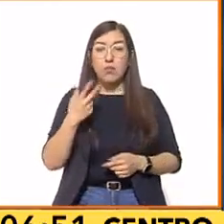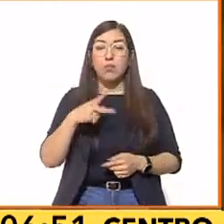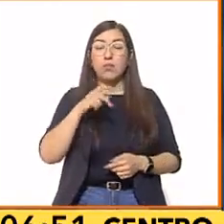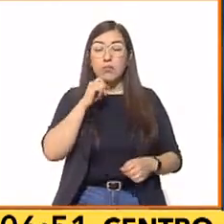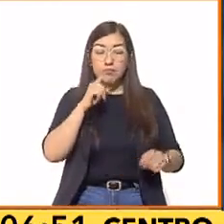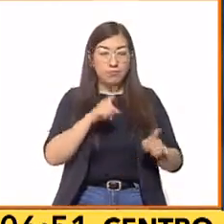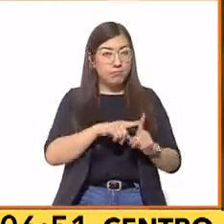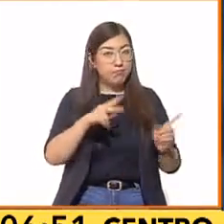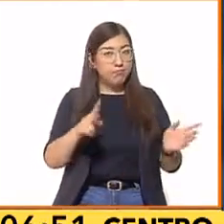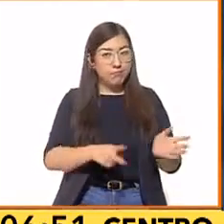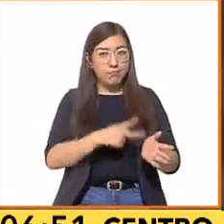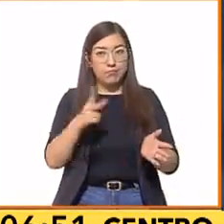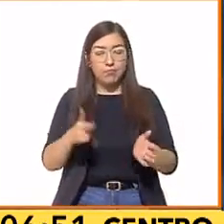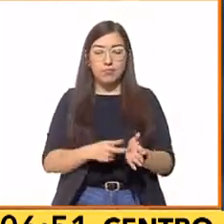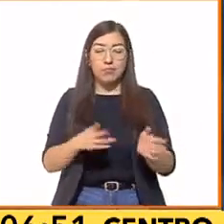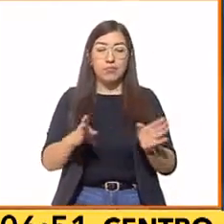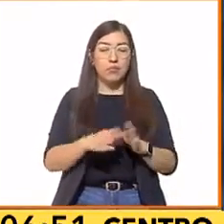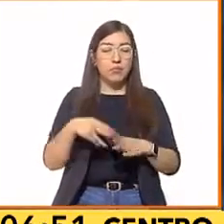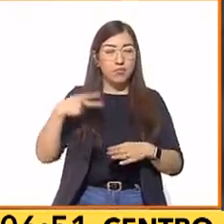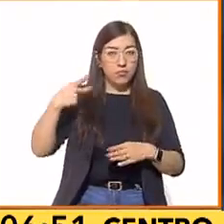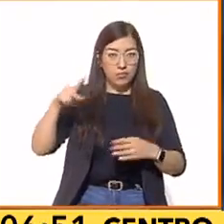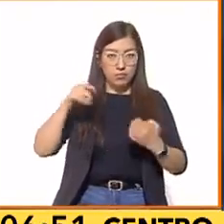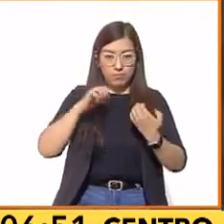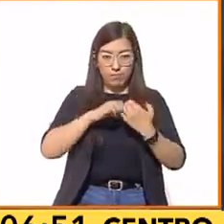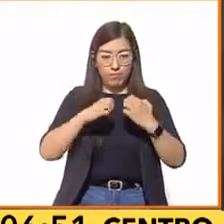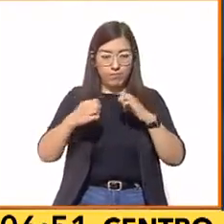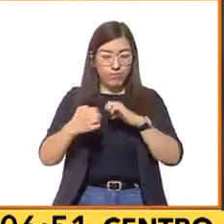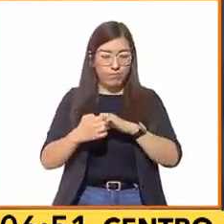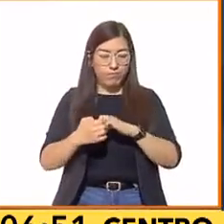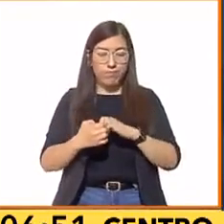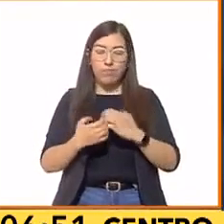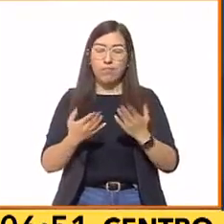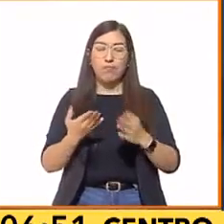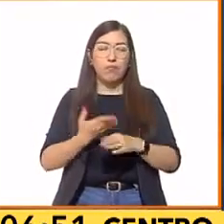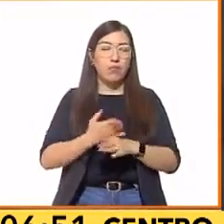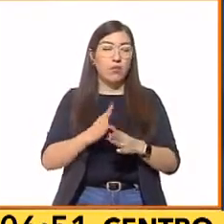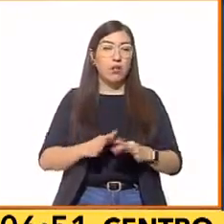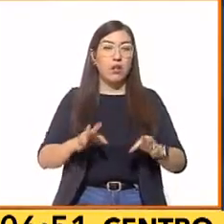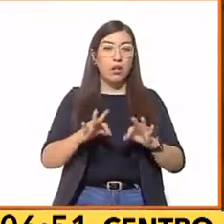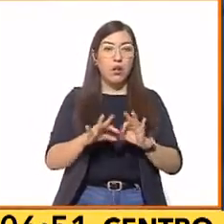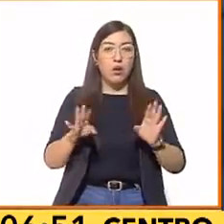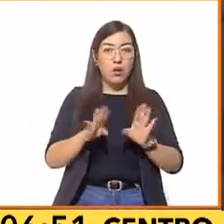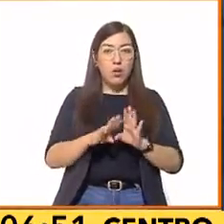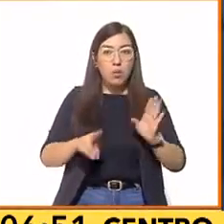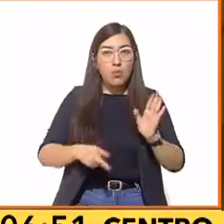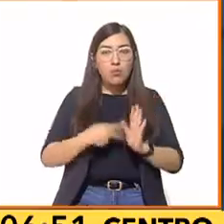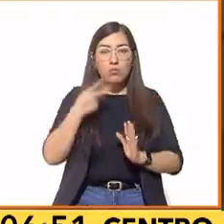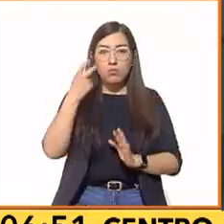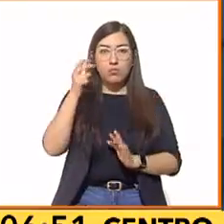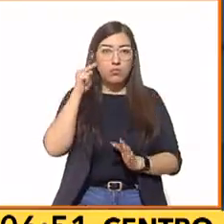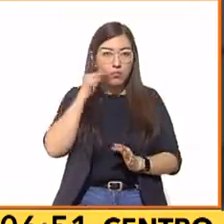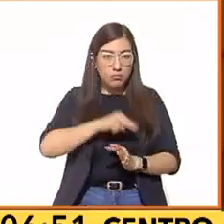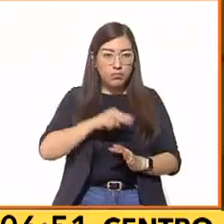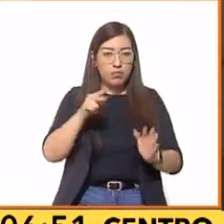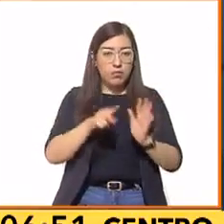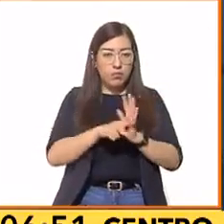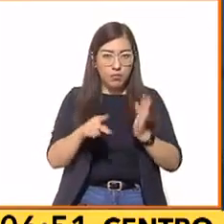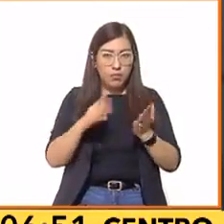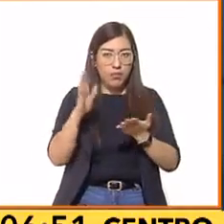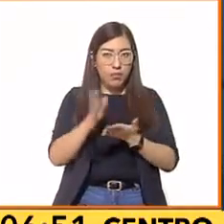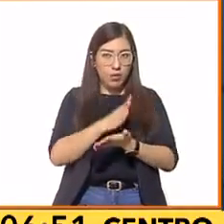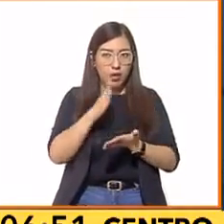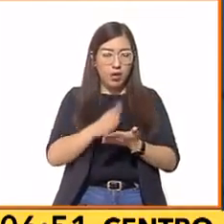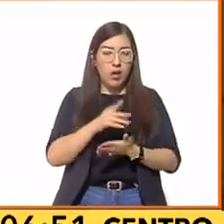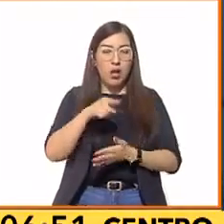está combatiendo a sus enemigos. Entonces es muy importante acercarse a estas páginas y a estas imágenes, porque ahí